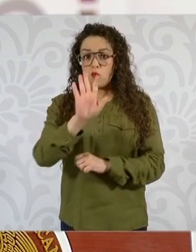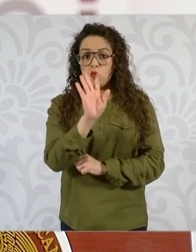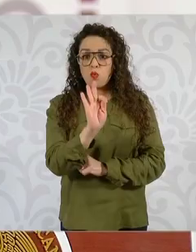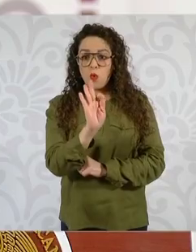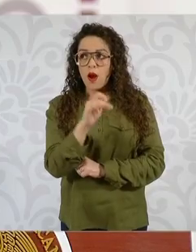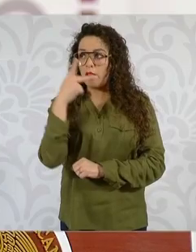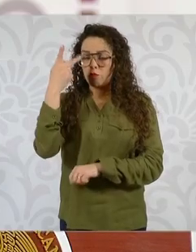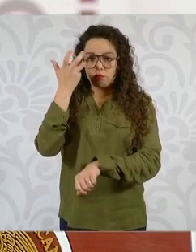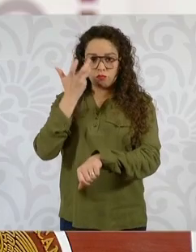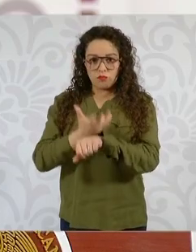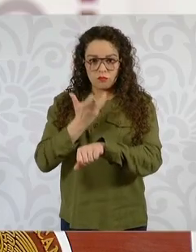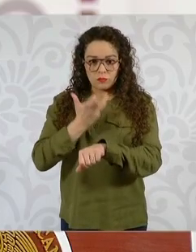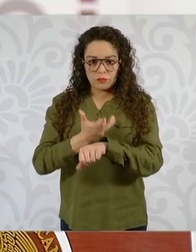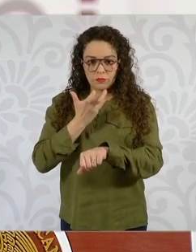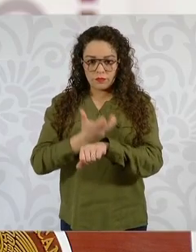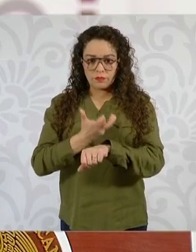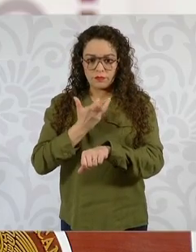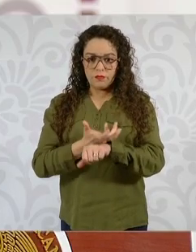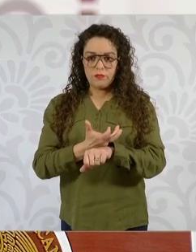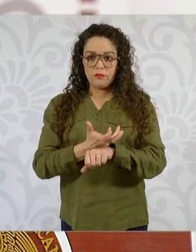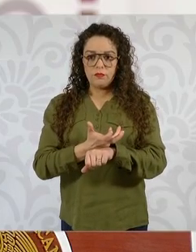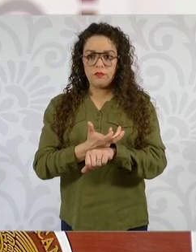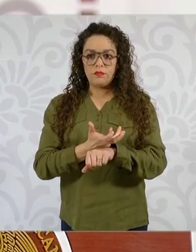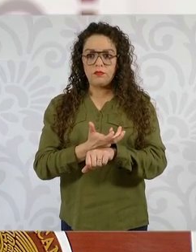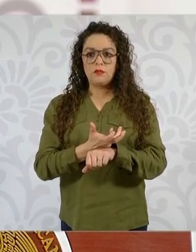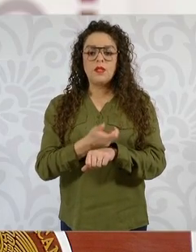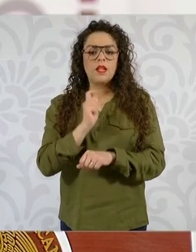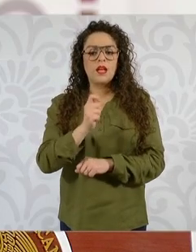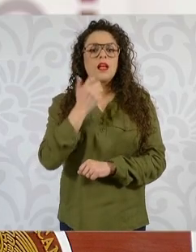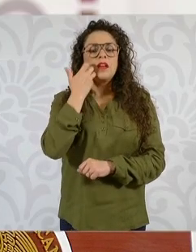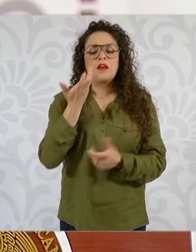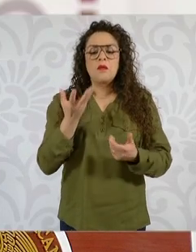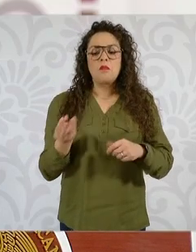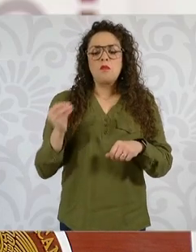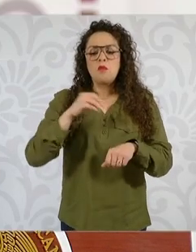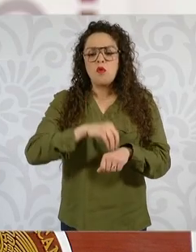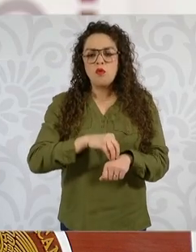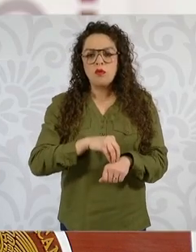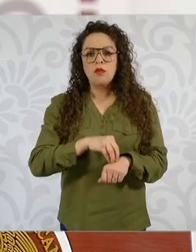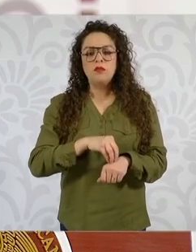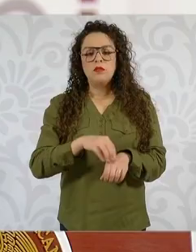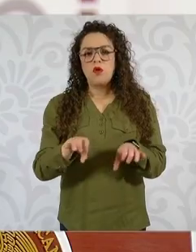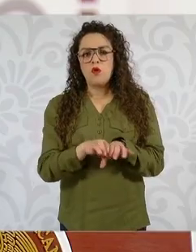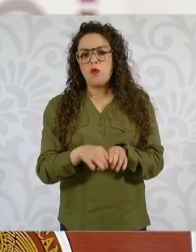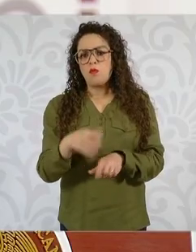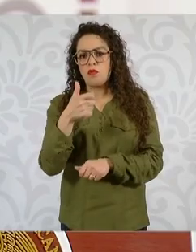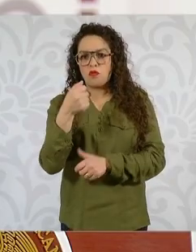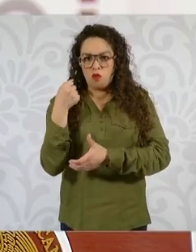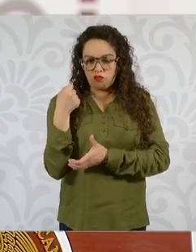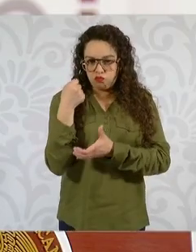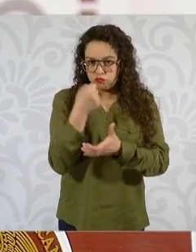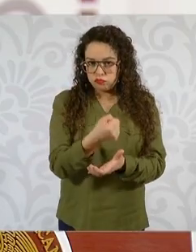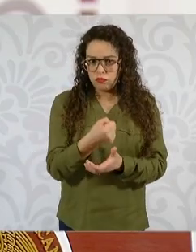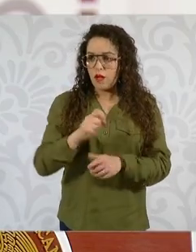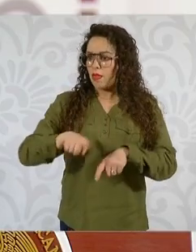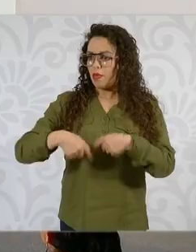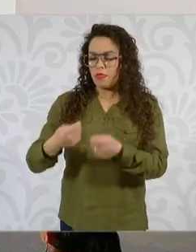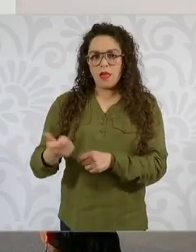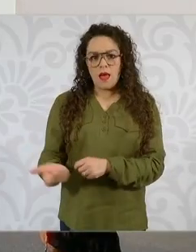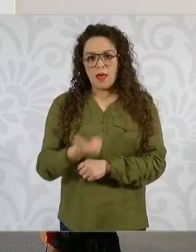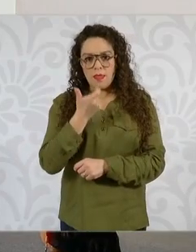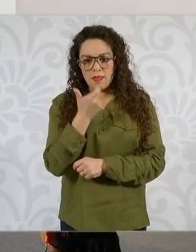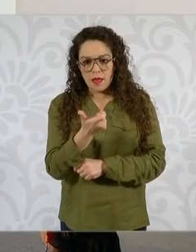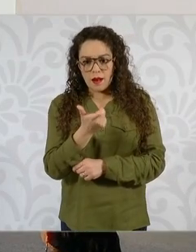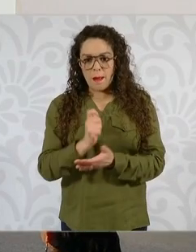empresas norteamericanas constituidas para adquirir, poseer bienes, diseminar recursos, recibir pagos y